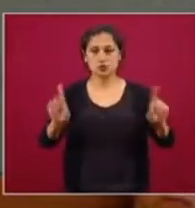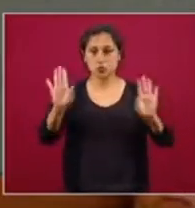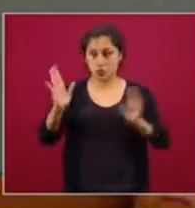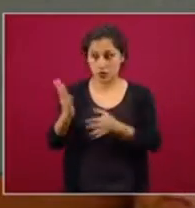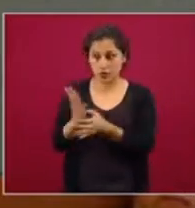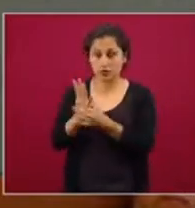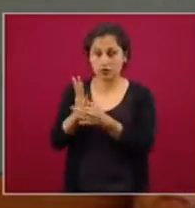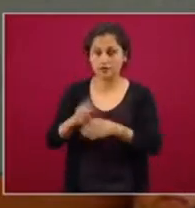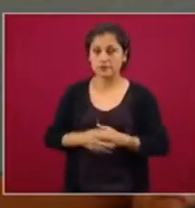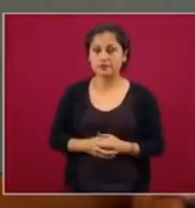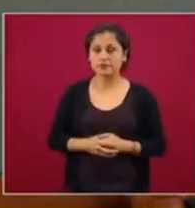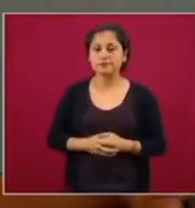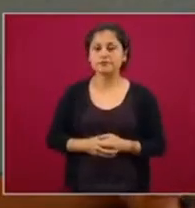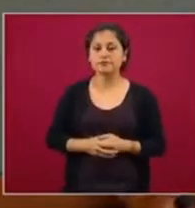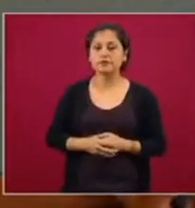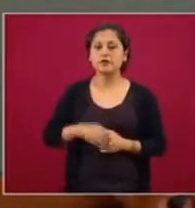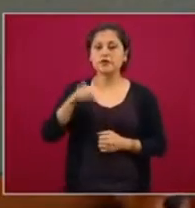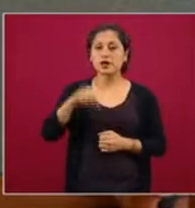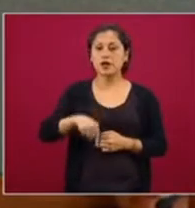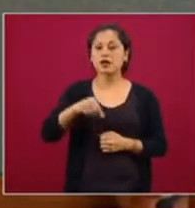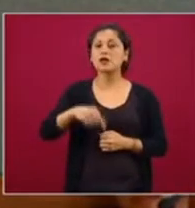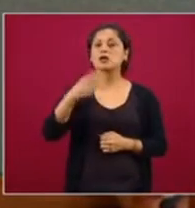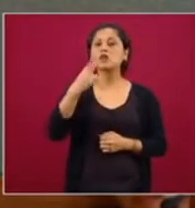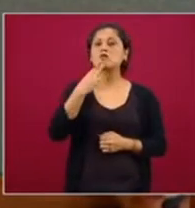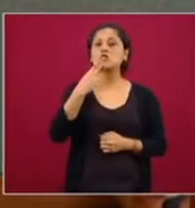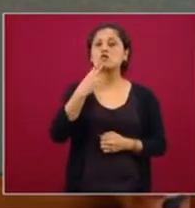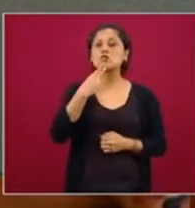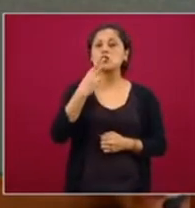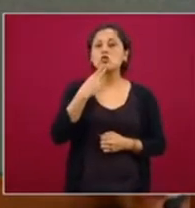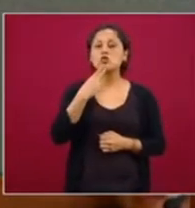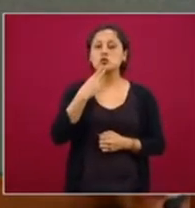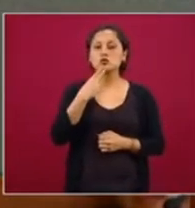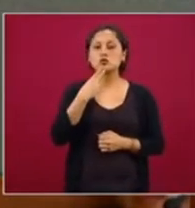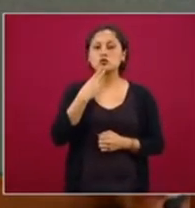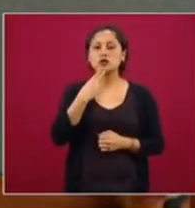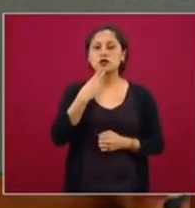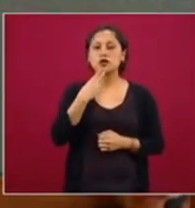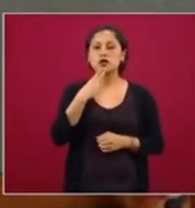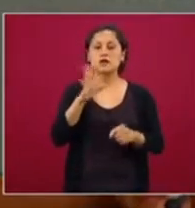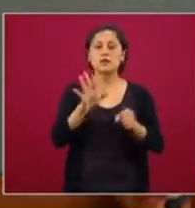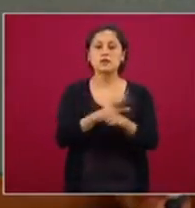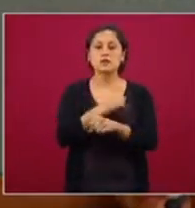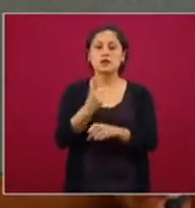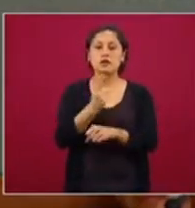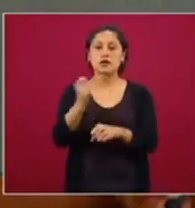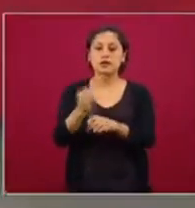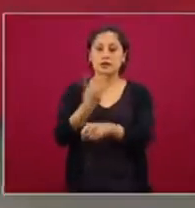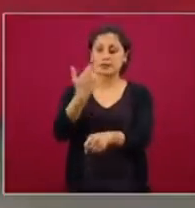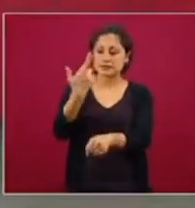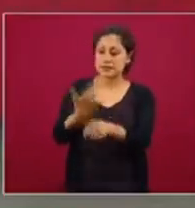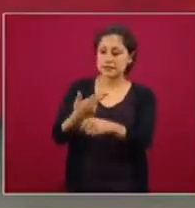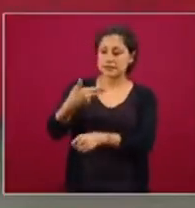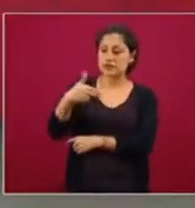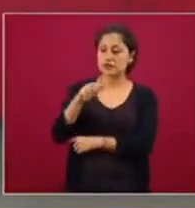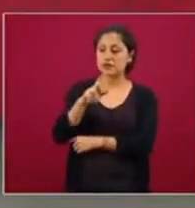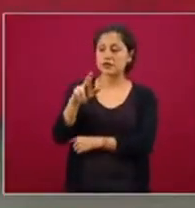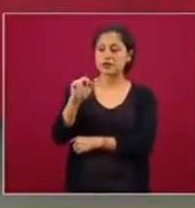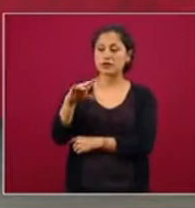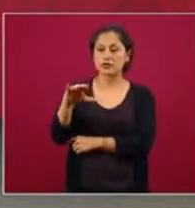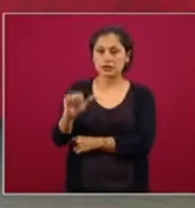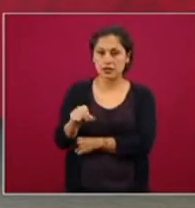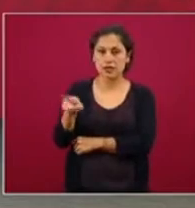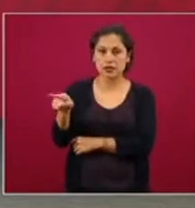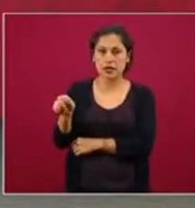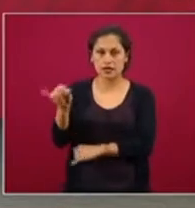útil desde el punto de vista técnico para identificar por qué el secretario Herrera se le hace la prueba, igual que se le